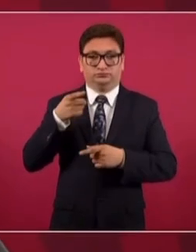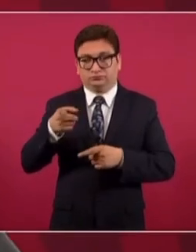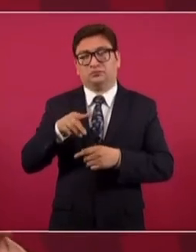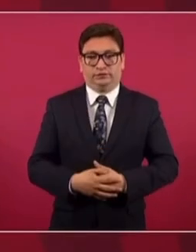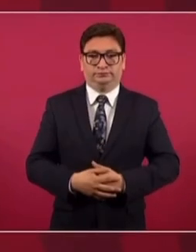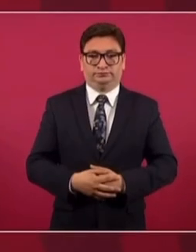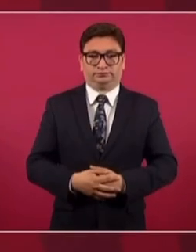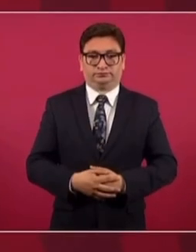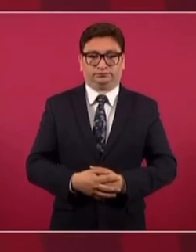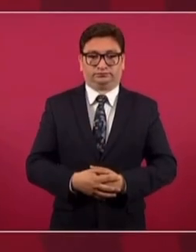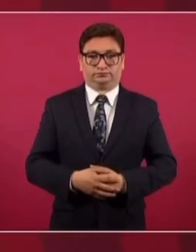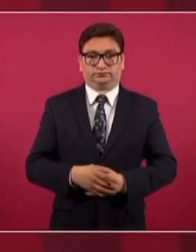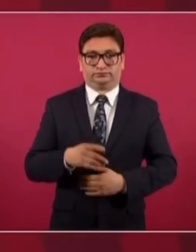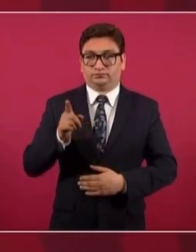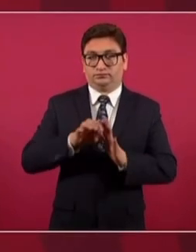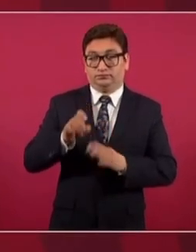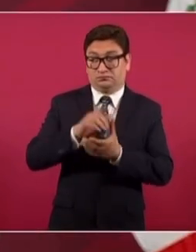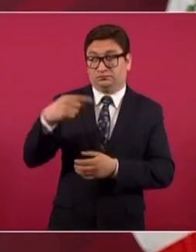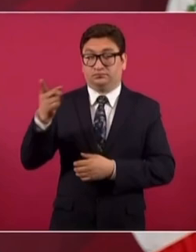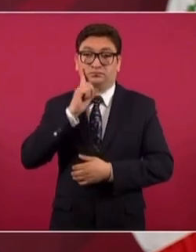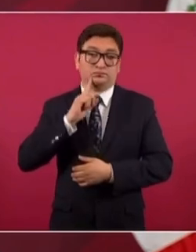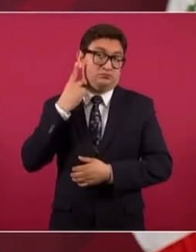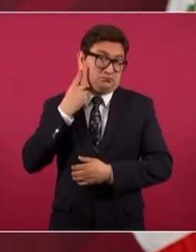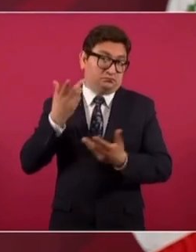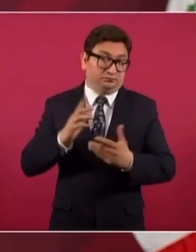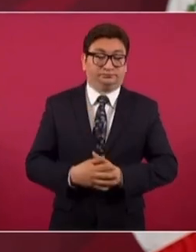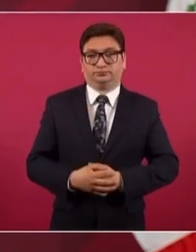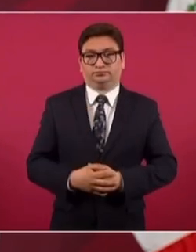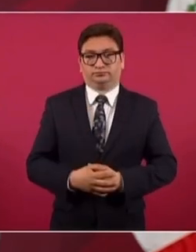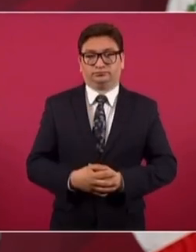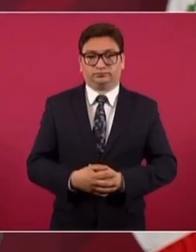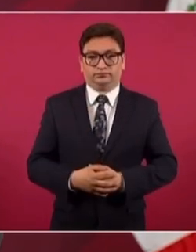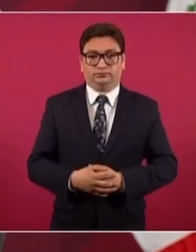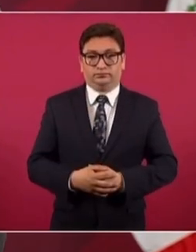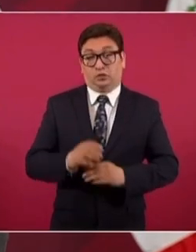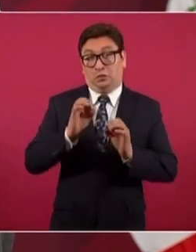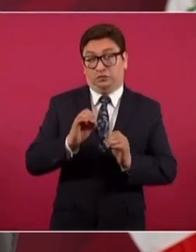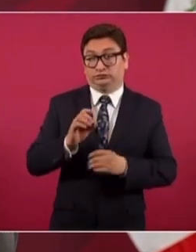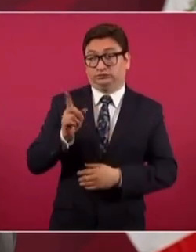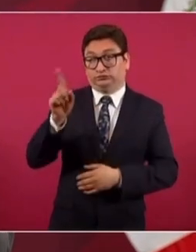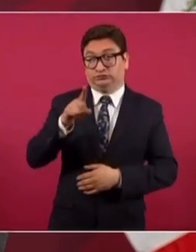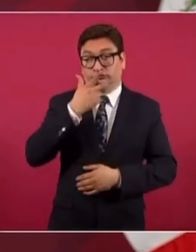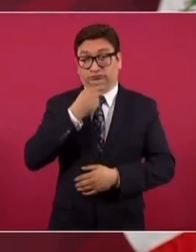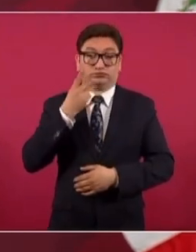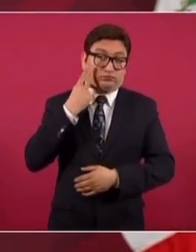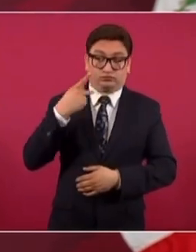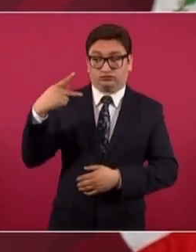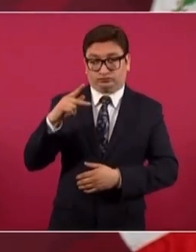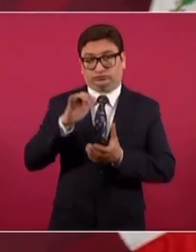ventajas. Es el esposo de la diputada, es la esposa del diputado.